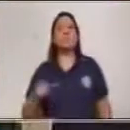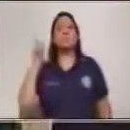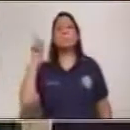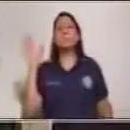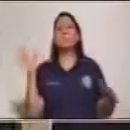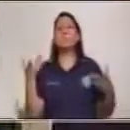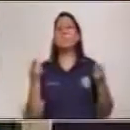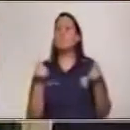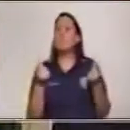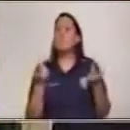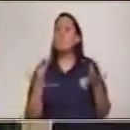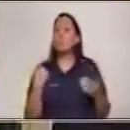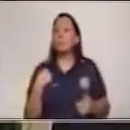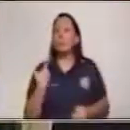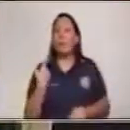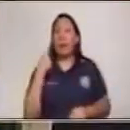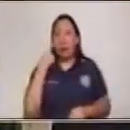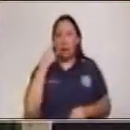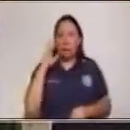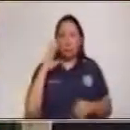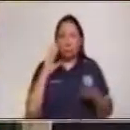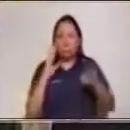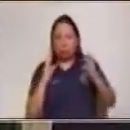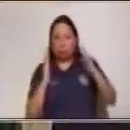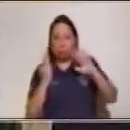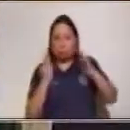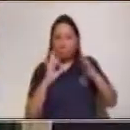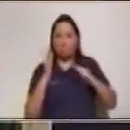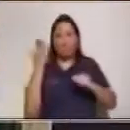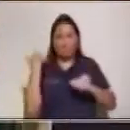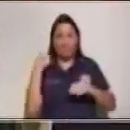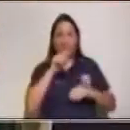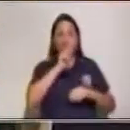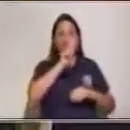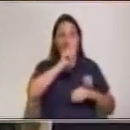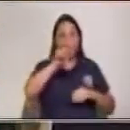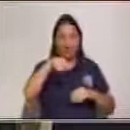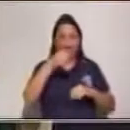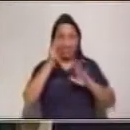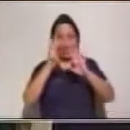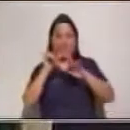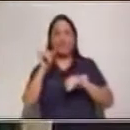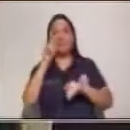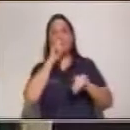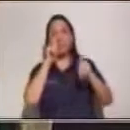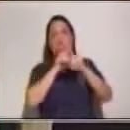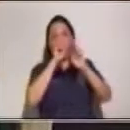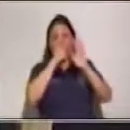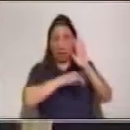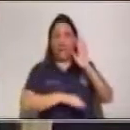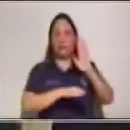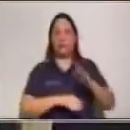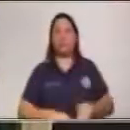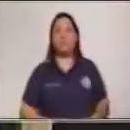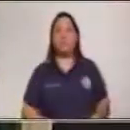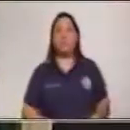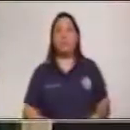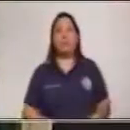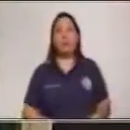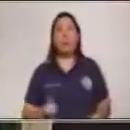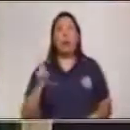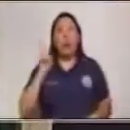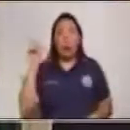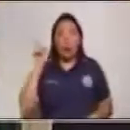hacer es similar al procedimiento de mínimo común múltiplo. Voy a escribir los